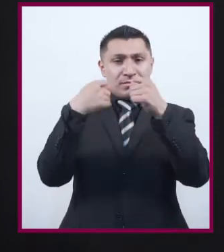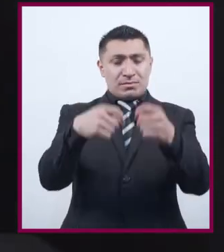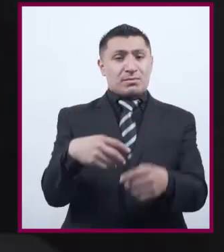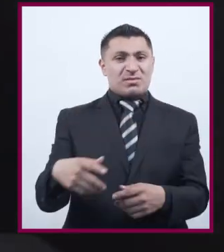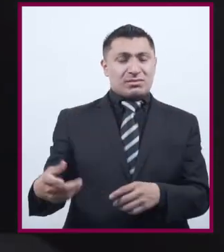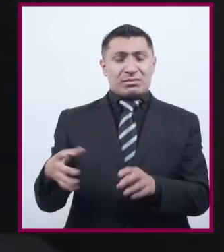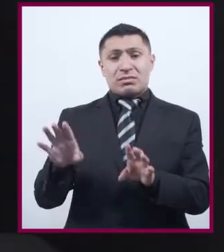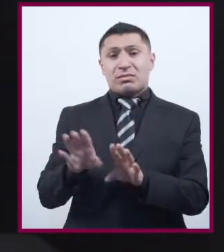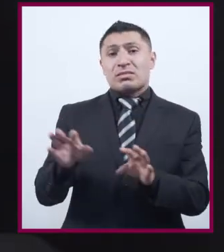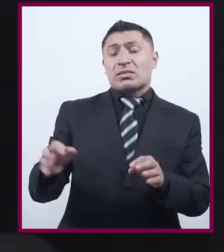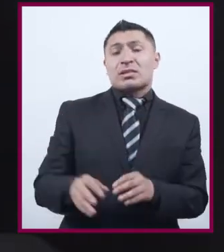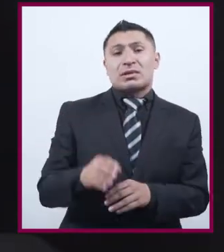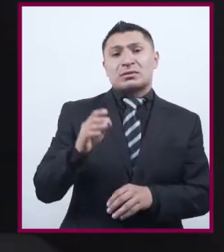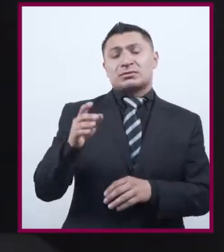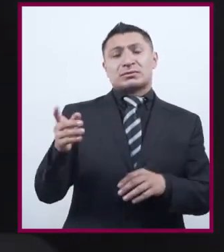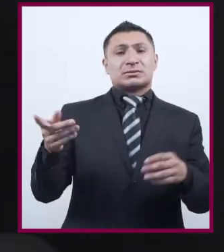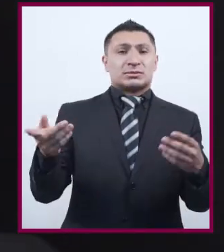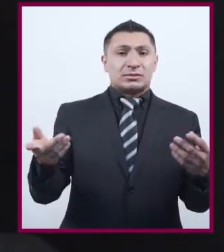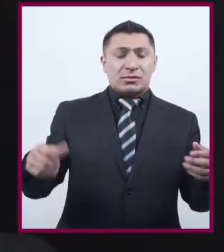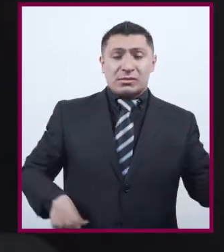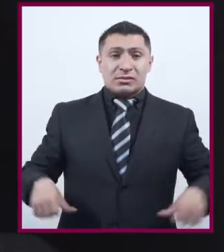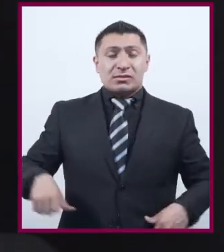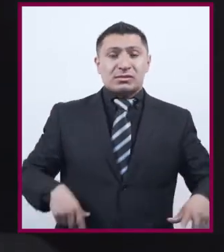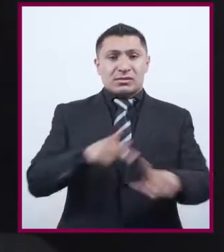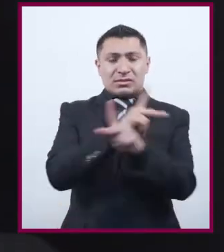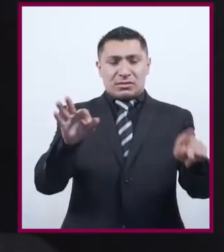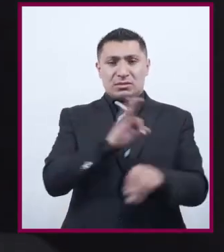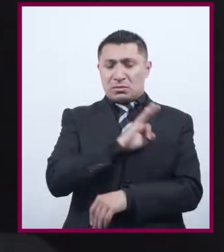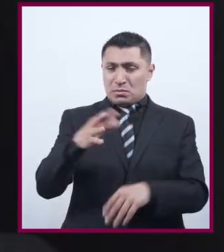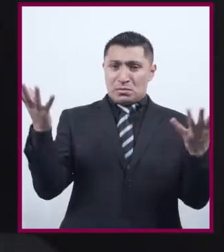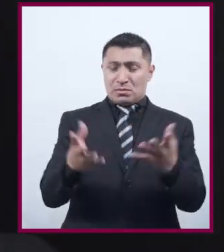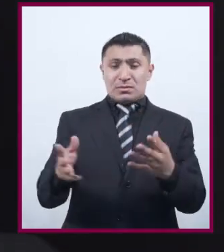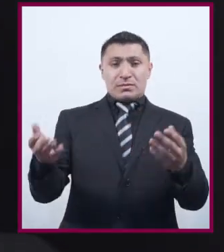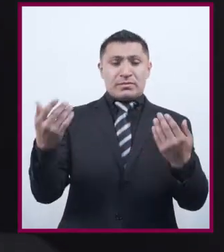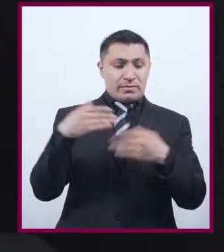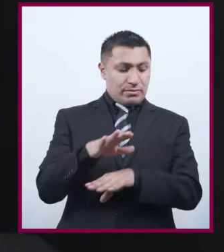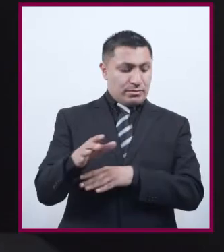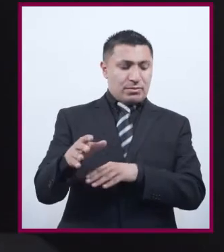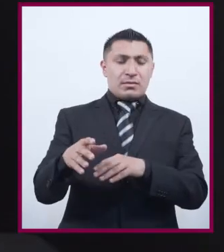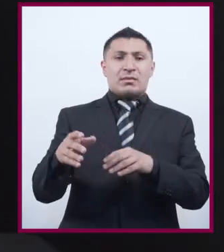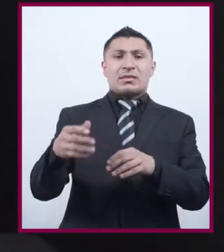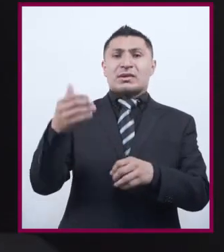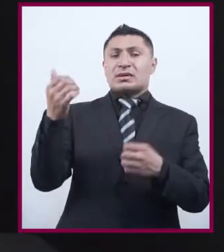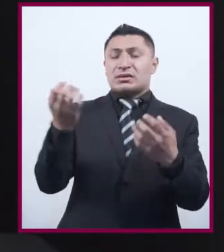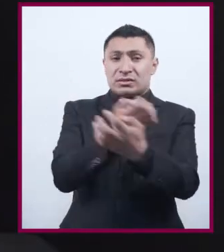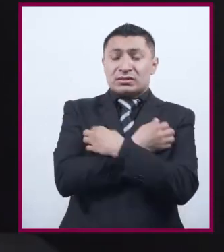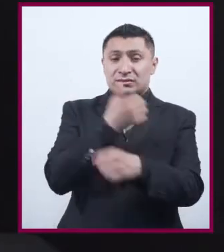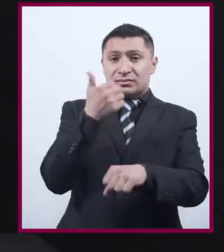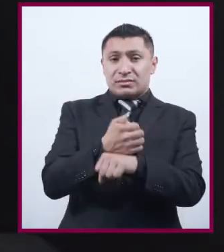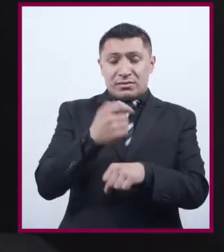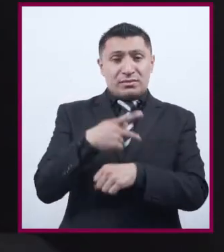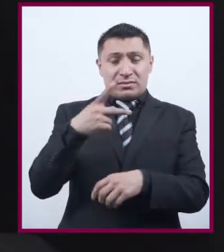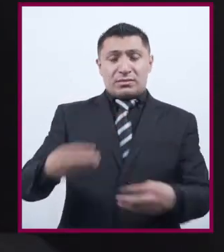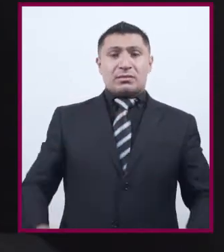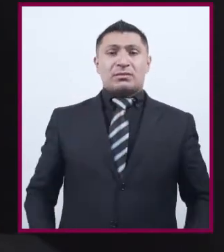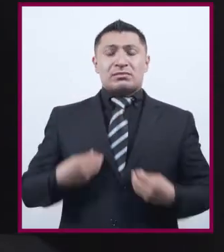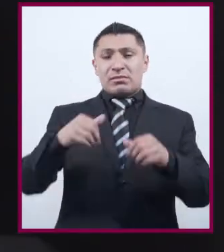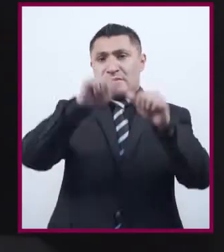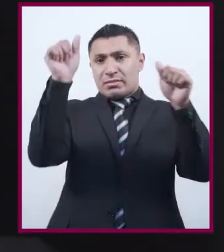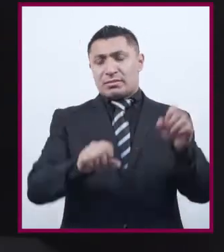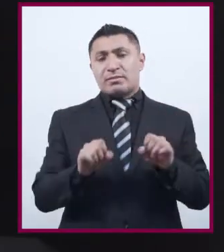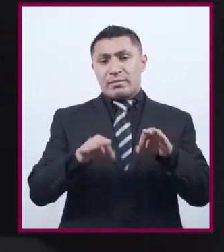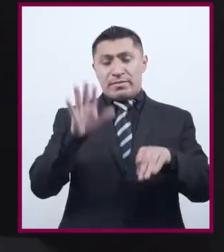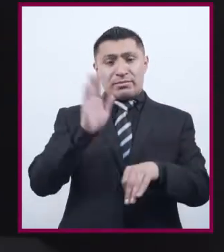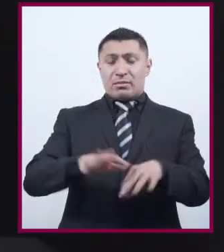tradiciones, las funciones públicas que podían y debían desempeñar, el papel de la educación primaria en su vida y las artes y oficios